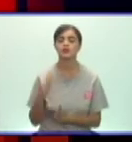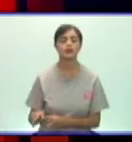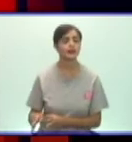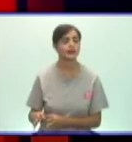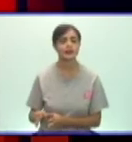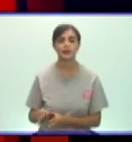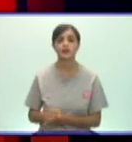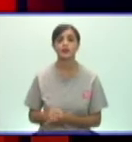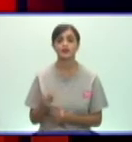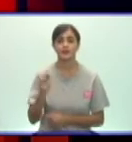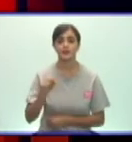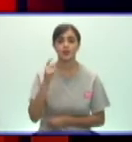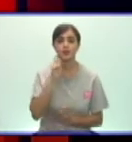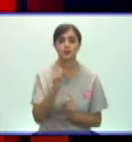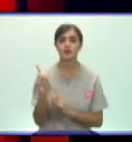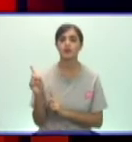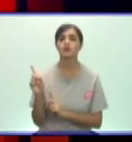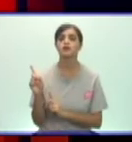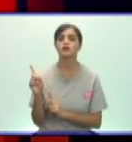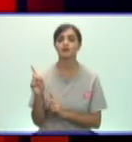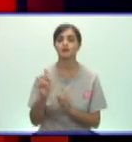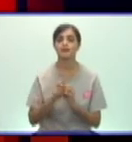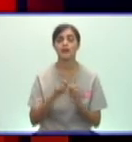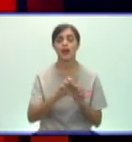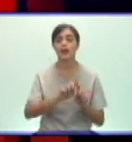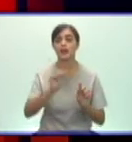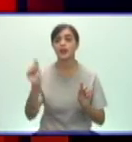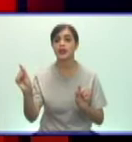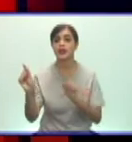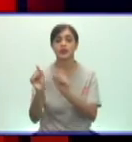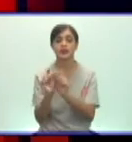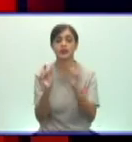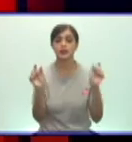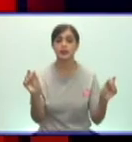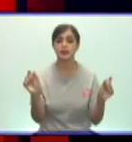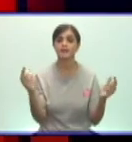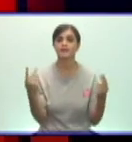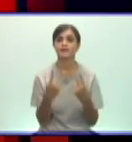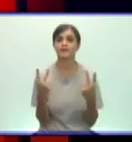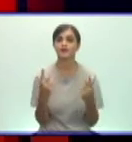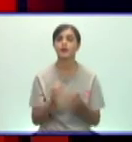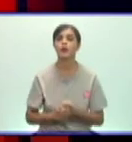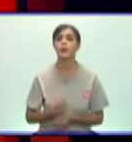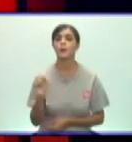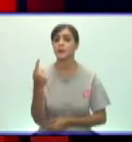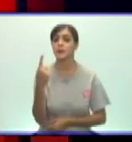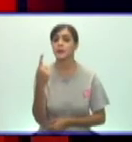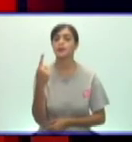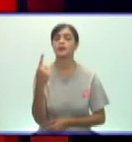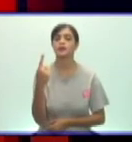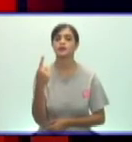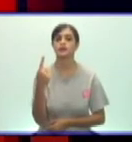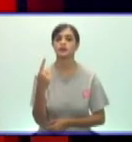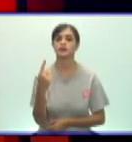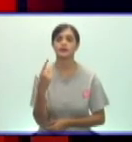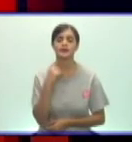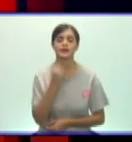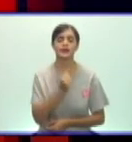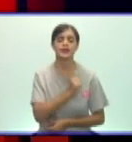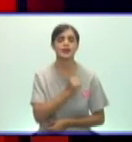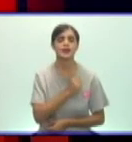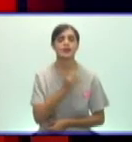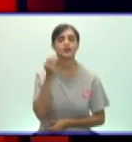imágenes que vamos a ver, que las vamos a dividir en dos espacios, en dos momentos. Un primer momento donde quiero que ustedes reflexionen un